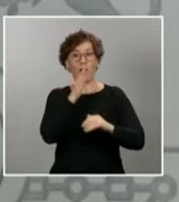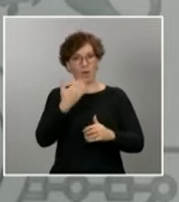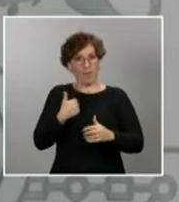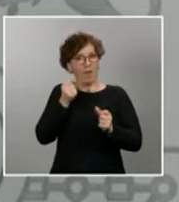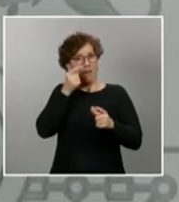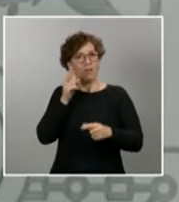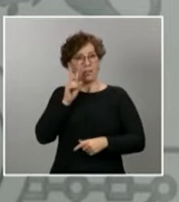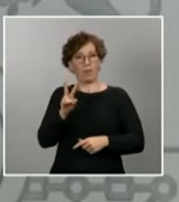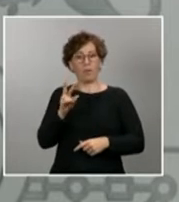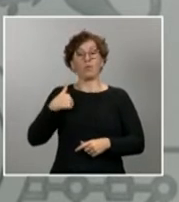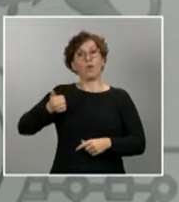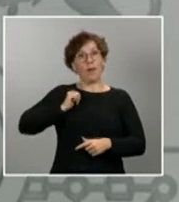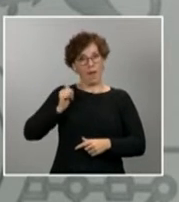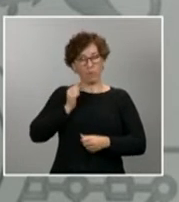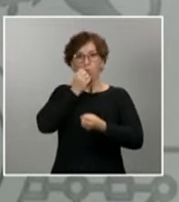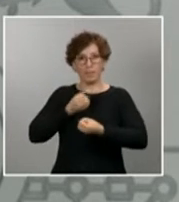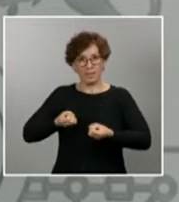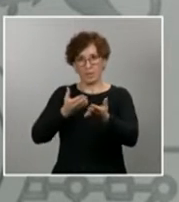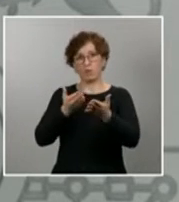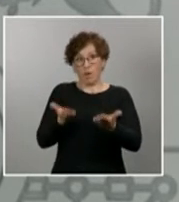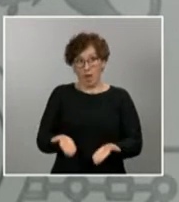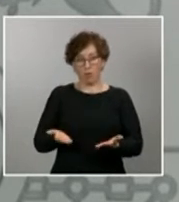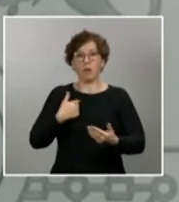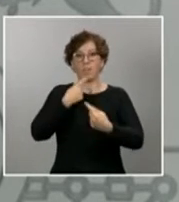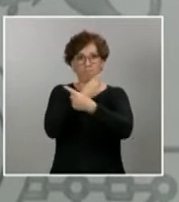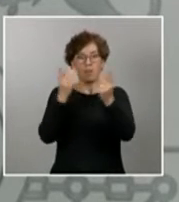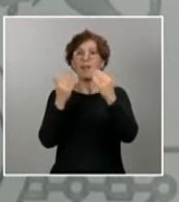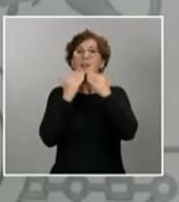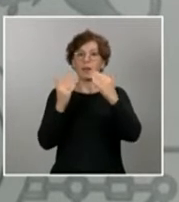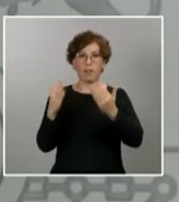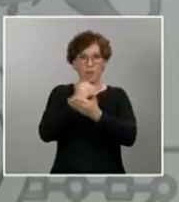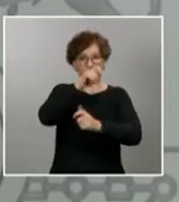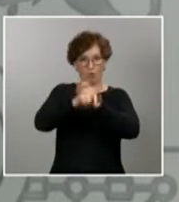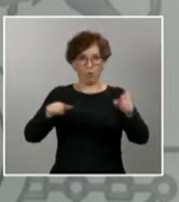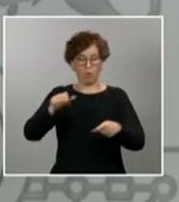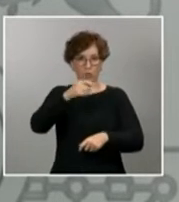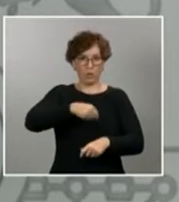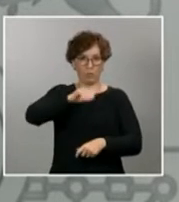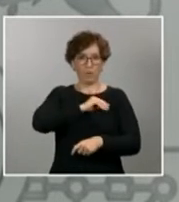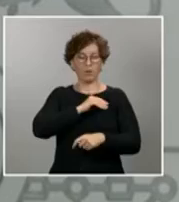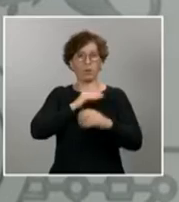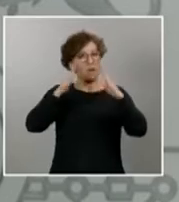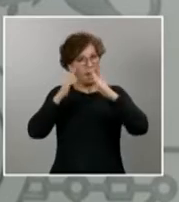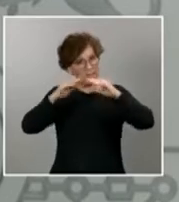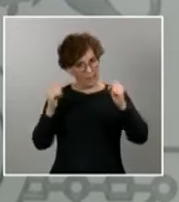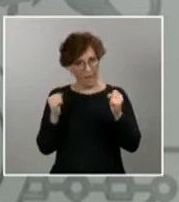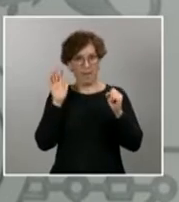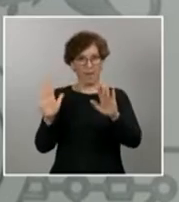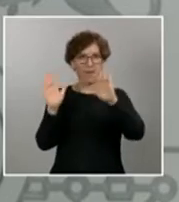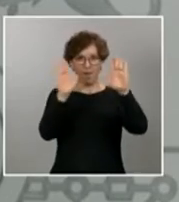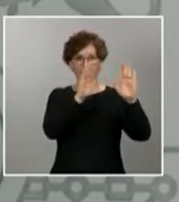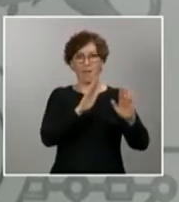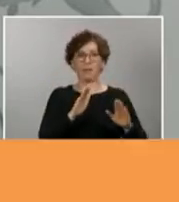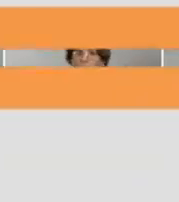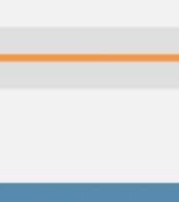hoy aquí para dar de verdad las gracias a todos los ciudadanos españoles que están en sus casas, y que no está siendo fácil, ¿no?,